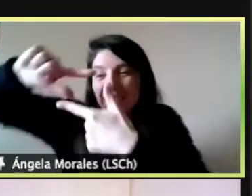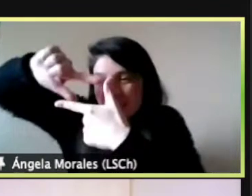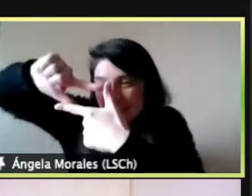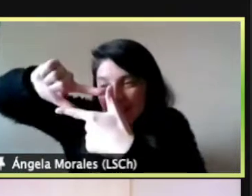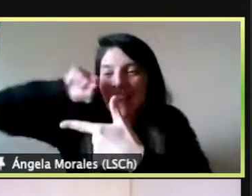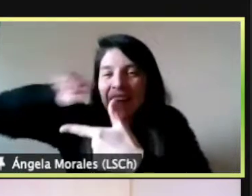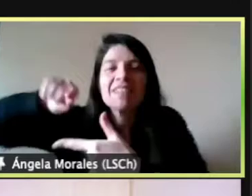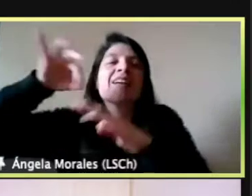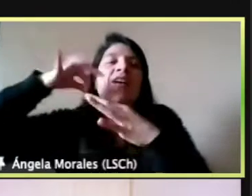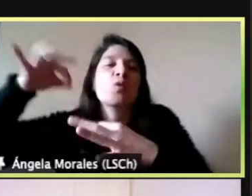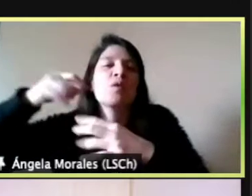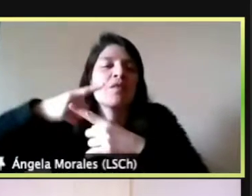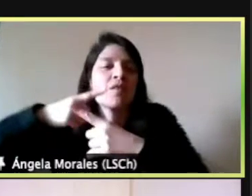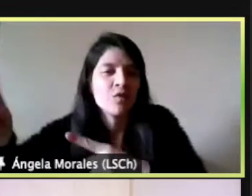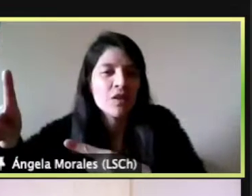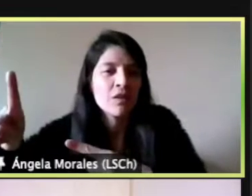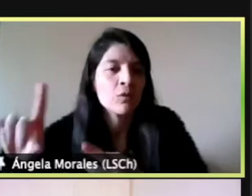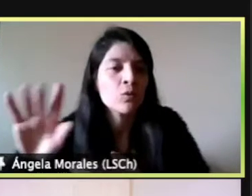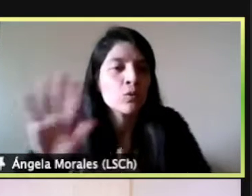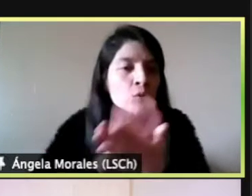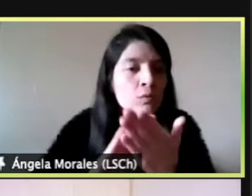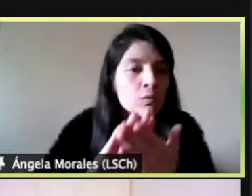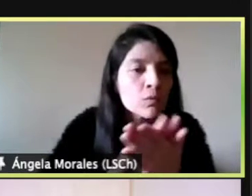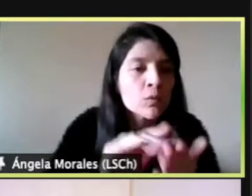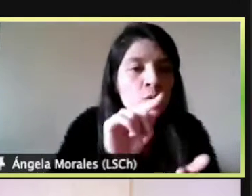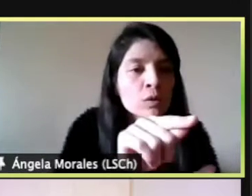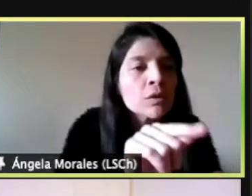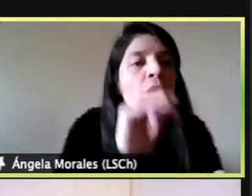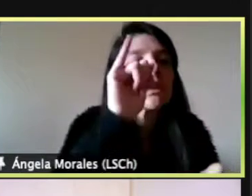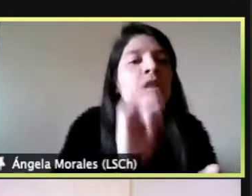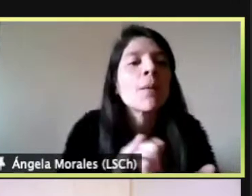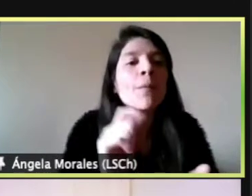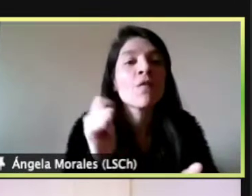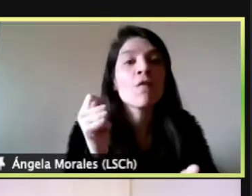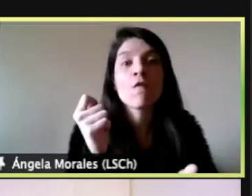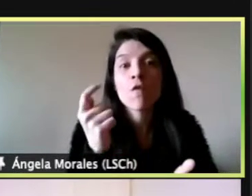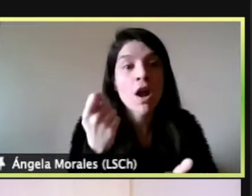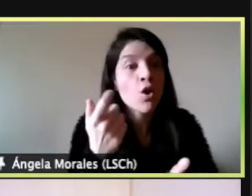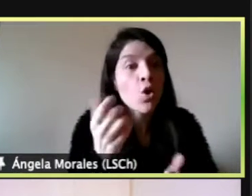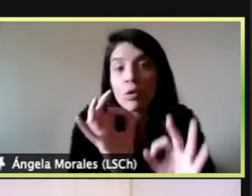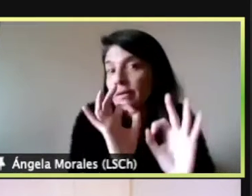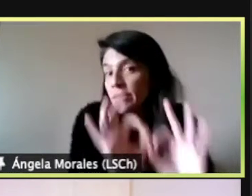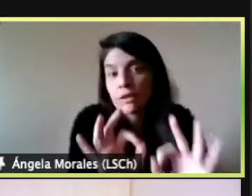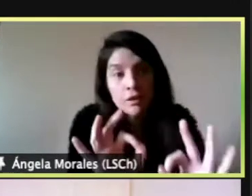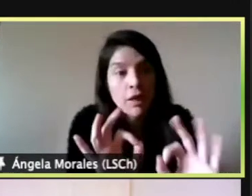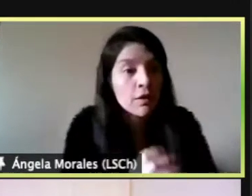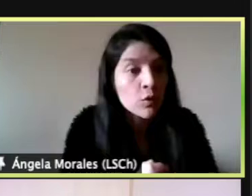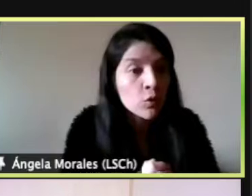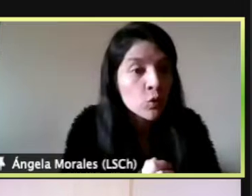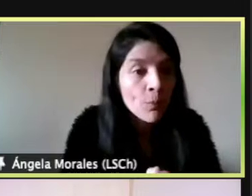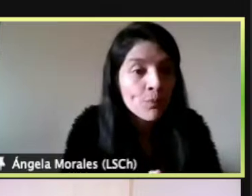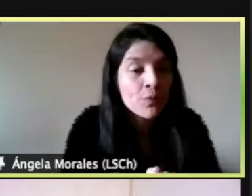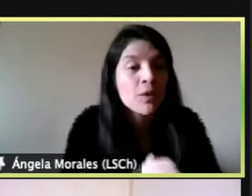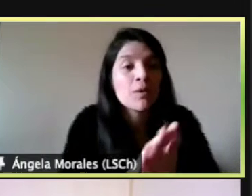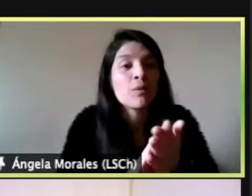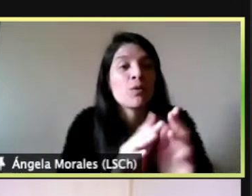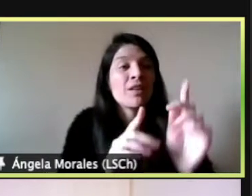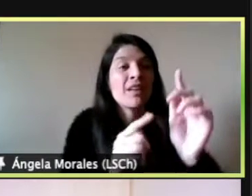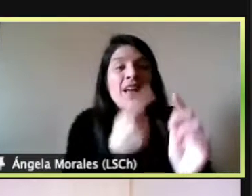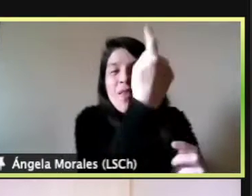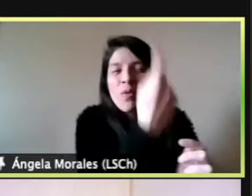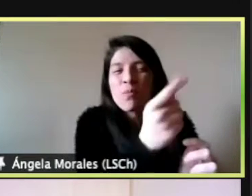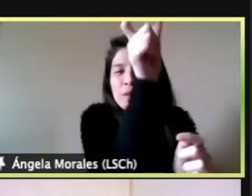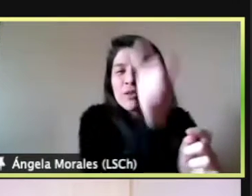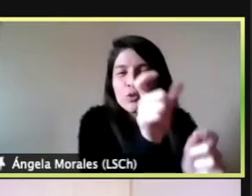siempre vamos a tener el valor exacto de lo que cada uno de los trabajadores tiene